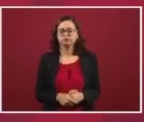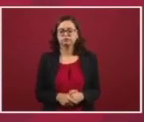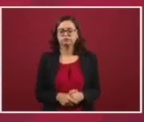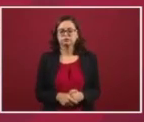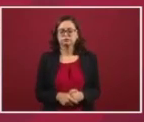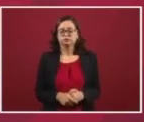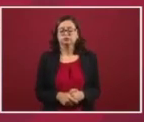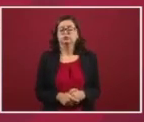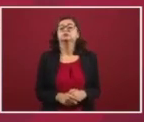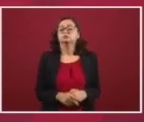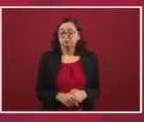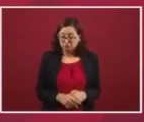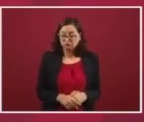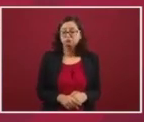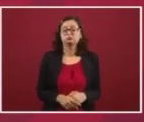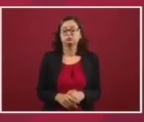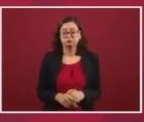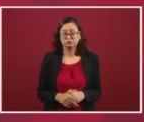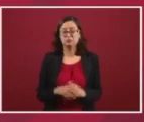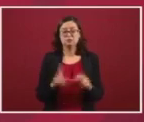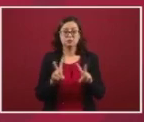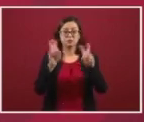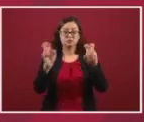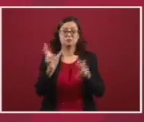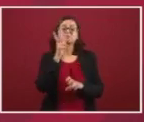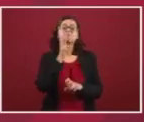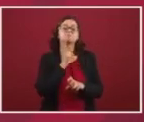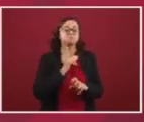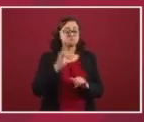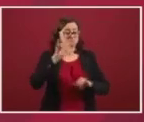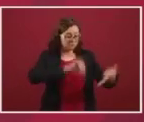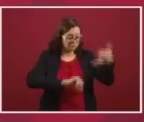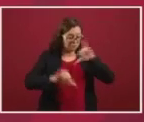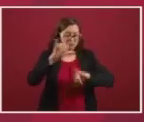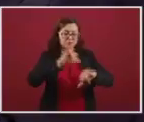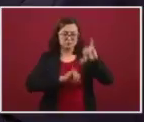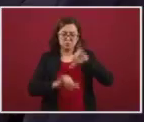En el caso de la petroquímica, por ejemplo, o sea,